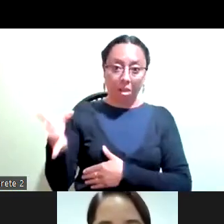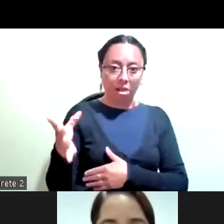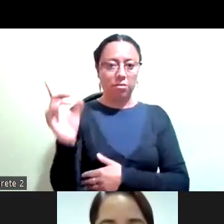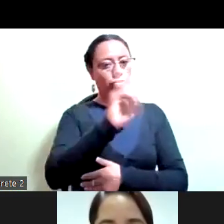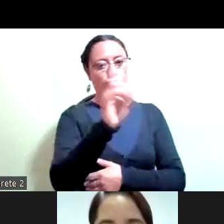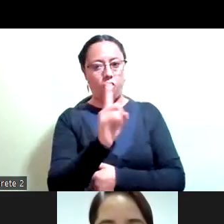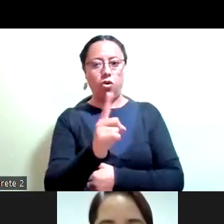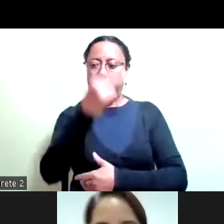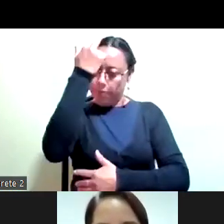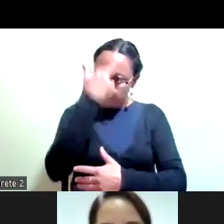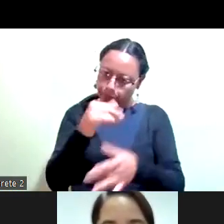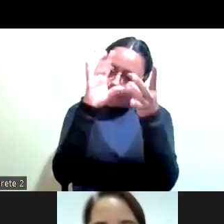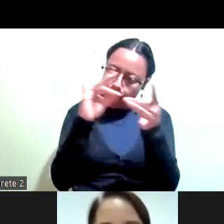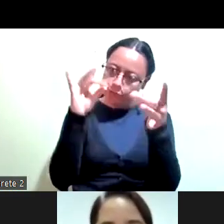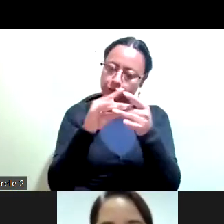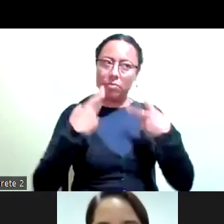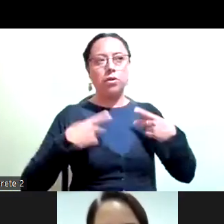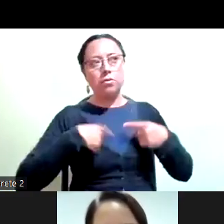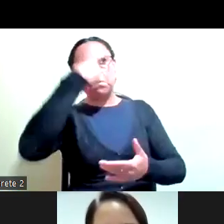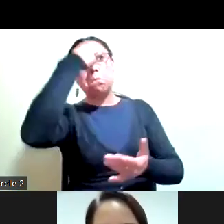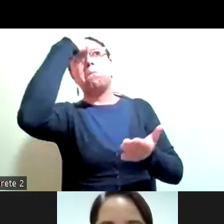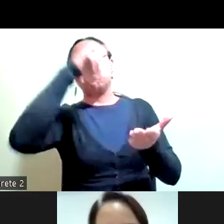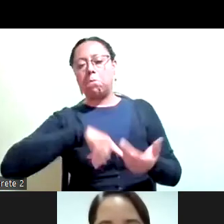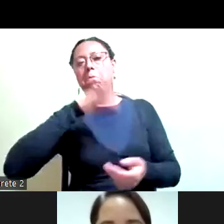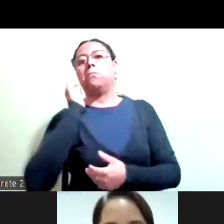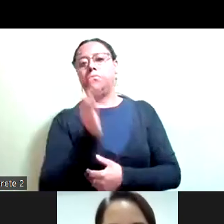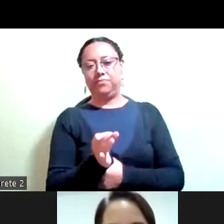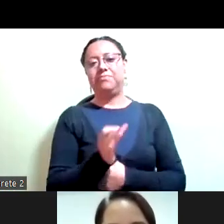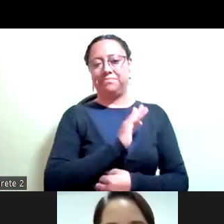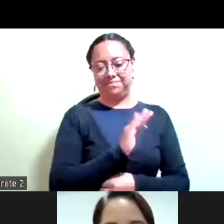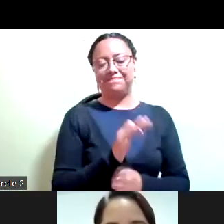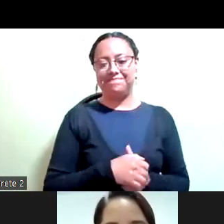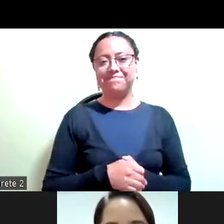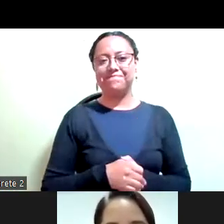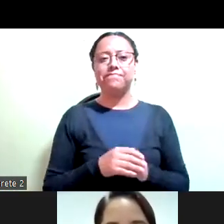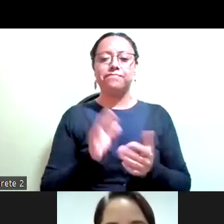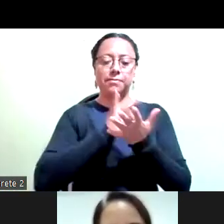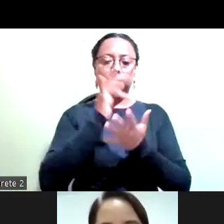argumentos, no solamente votar por votar, como dicen algunos compañeros. Gracias. ¿Cuánto?